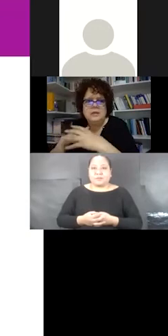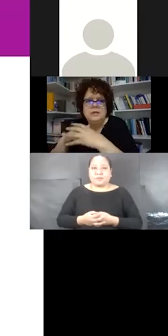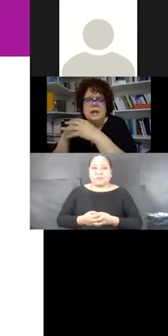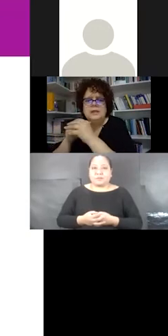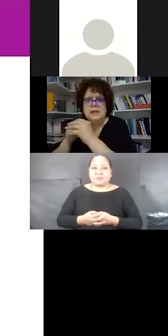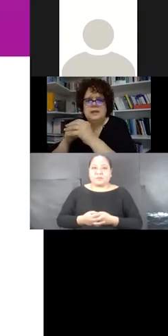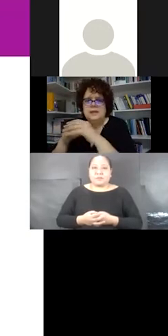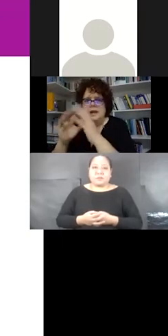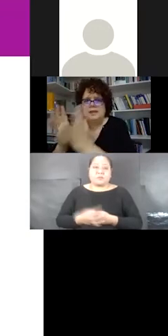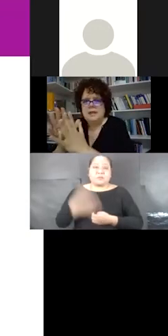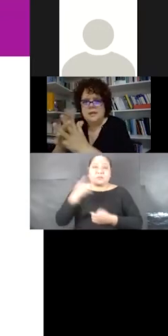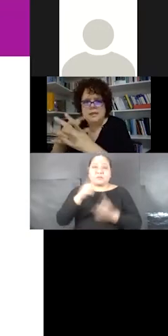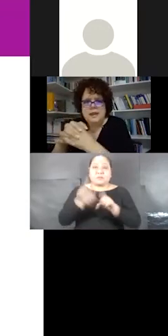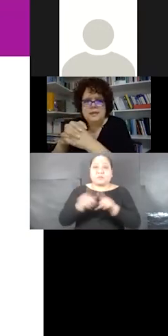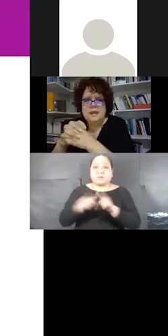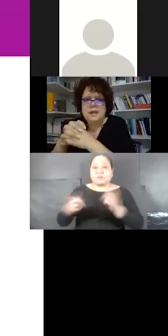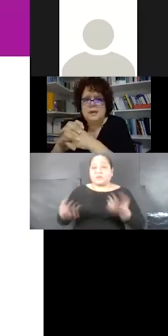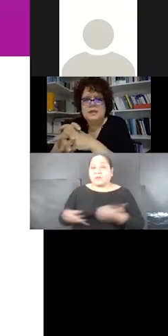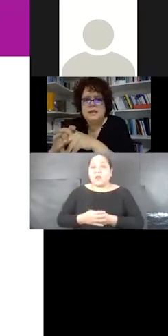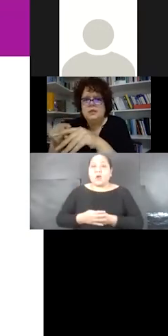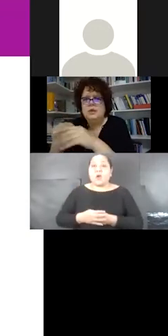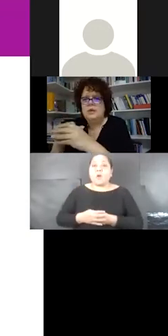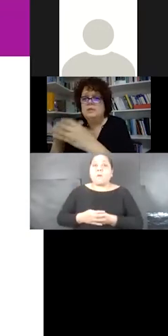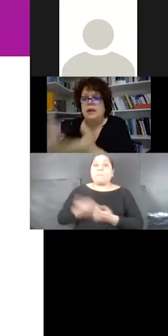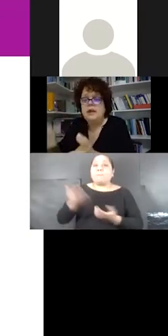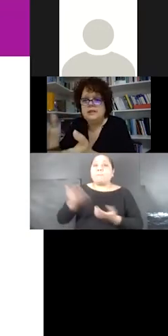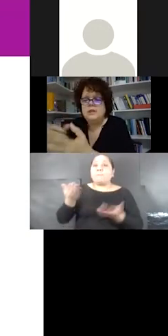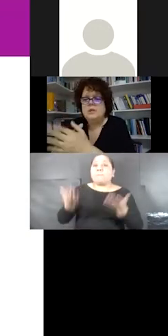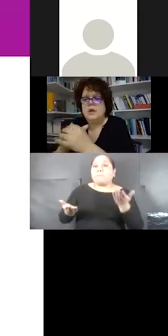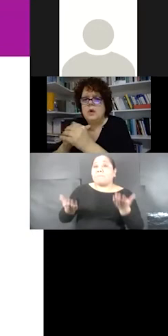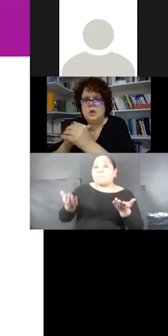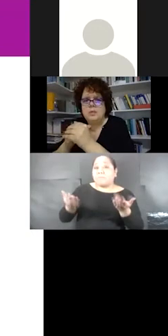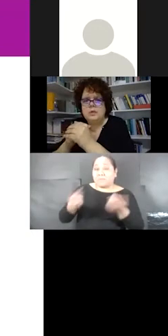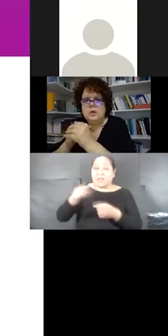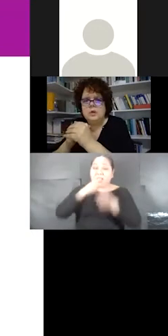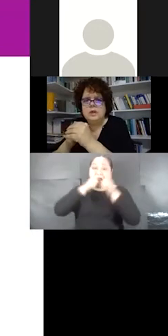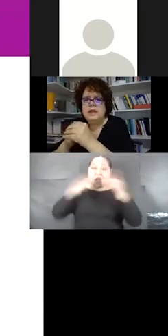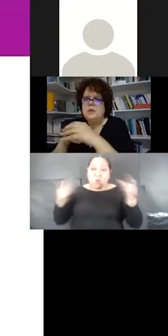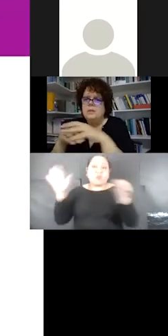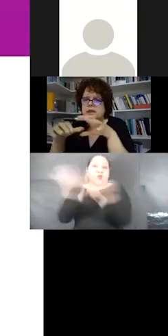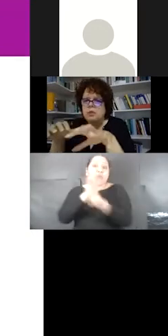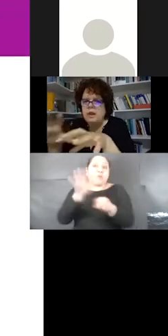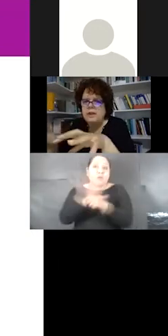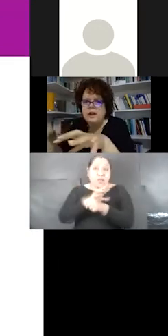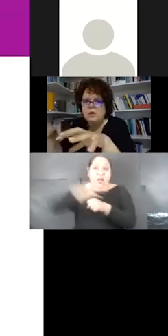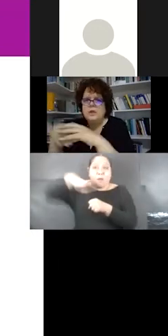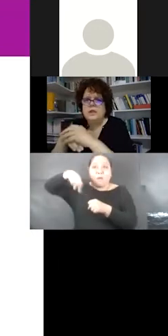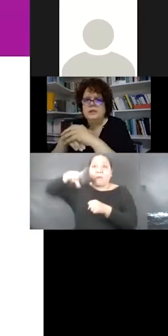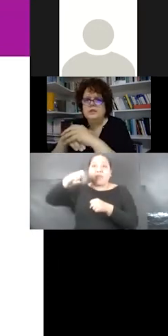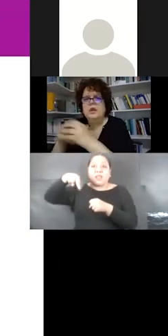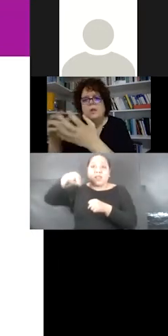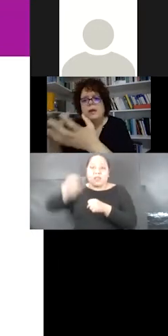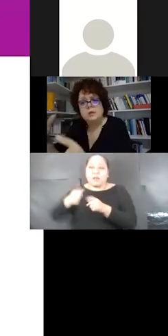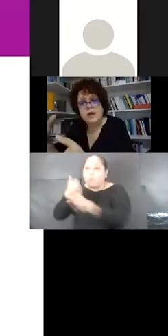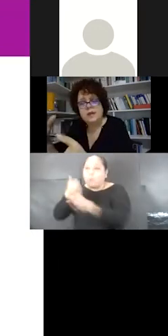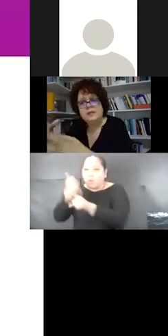Entonces el balance que se da hasta ahorita es que las lenguas de señas son lenguas plenas, como ya Juan lo comentó, son particulares de cada comunidad,